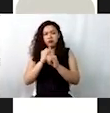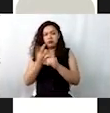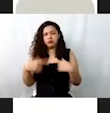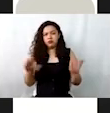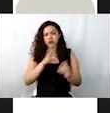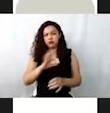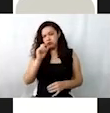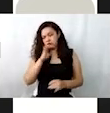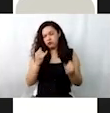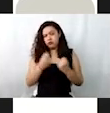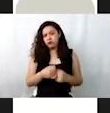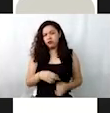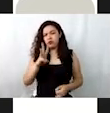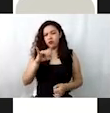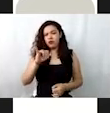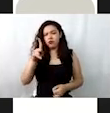sí.